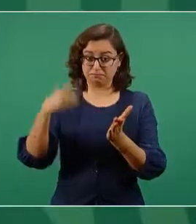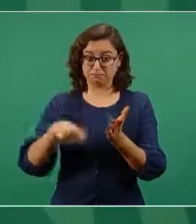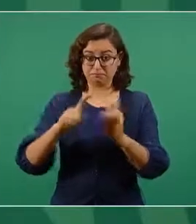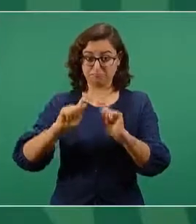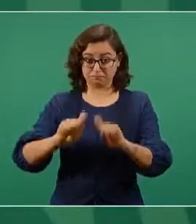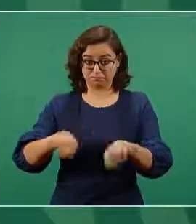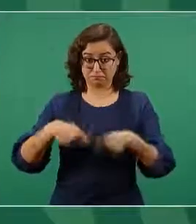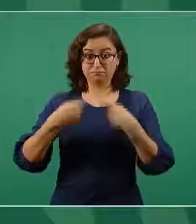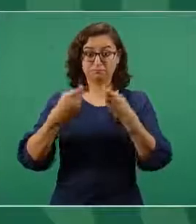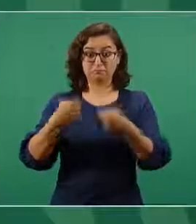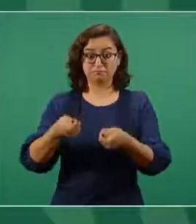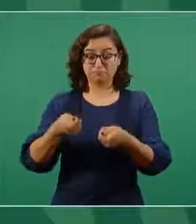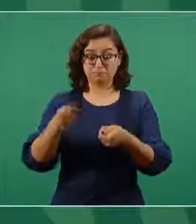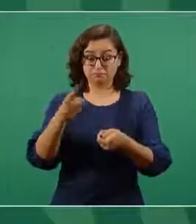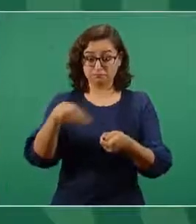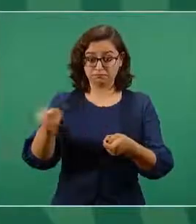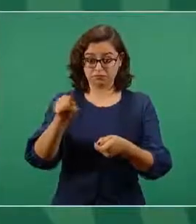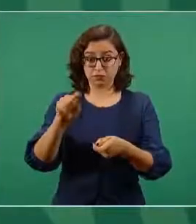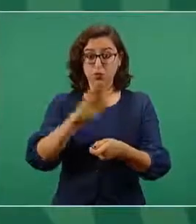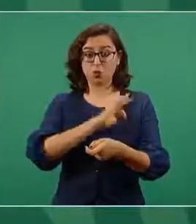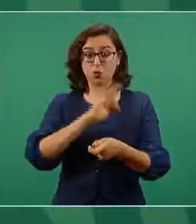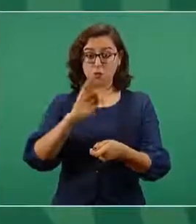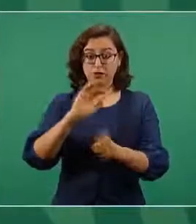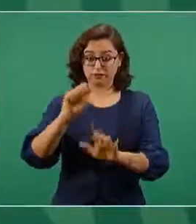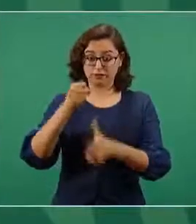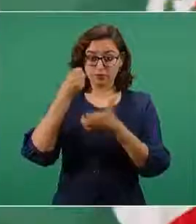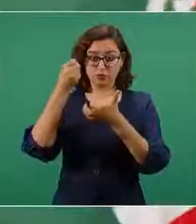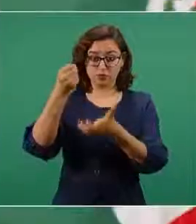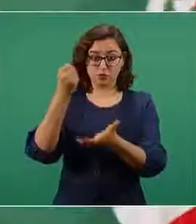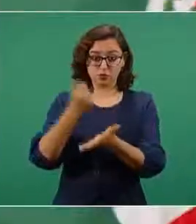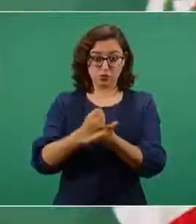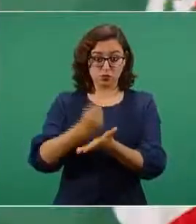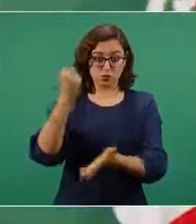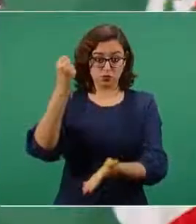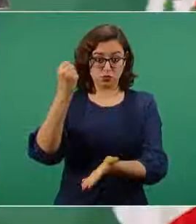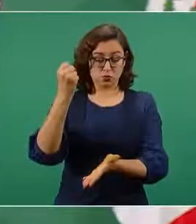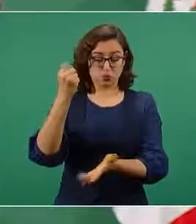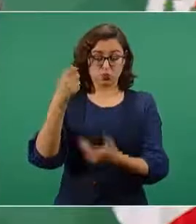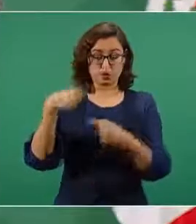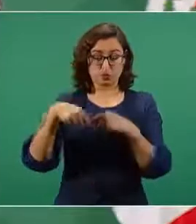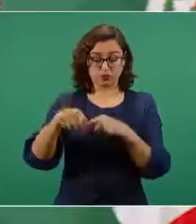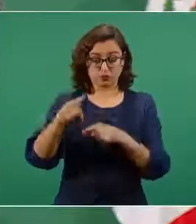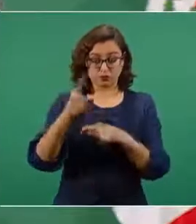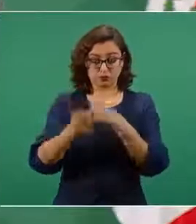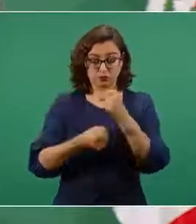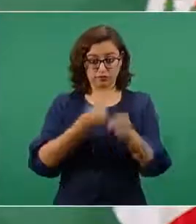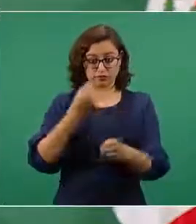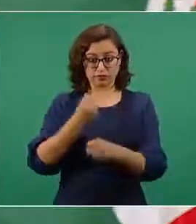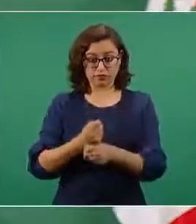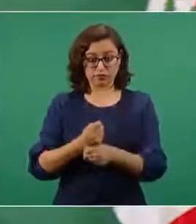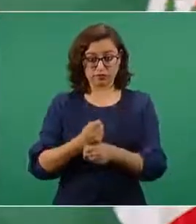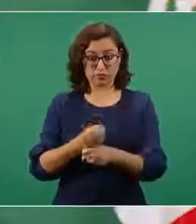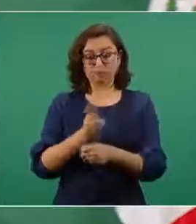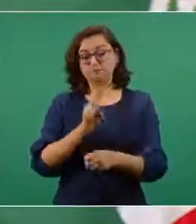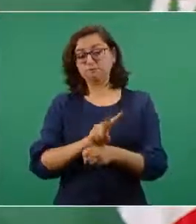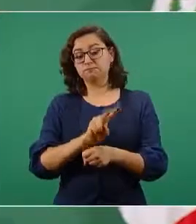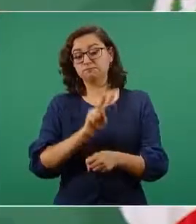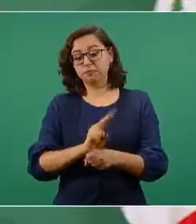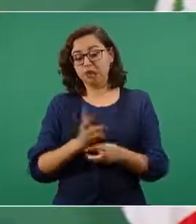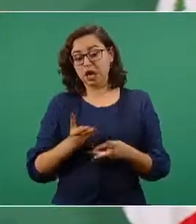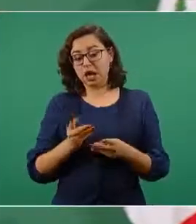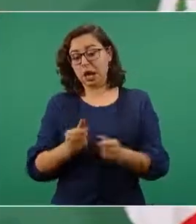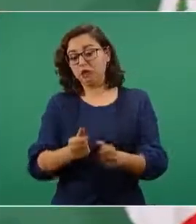tiene la facultad exclusiva de aprobar el presupuesto y desde luego de vigilar